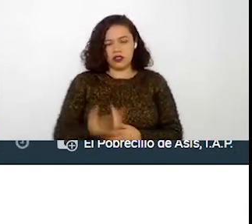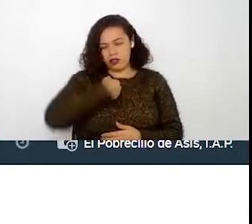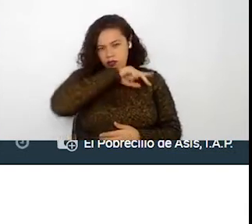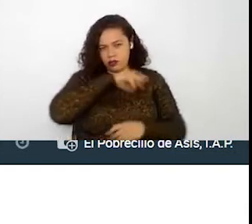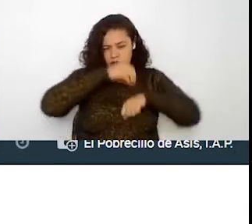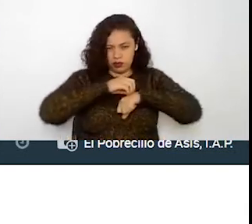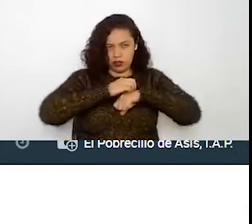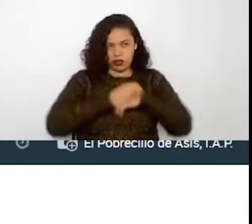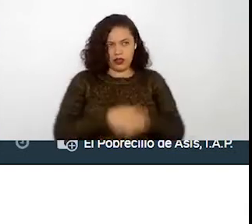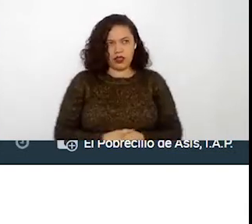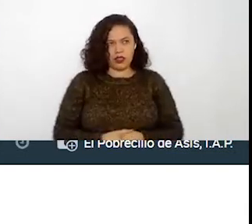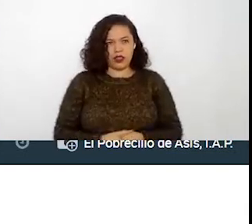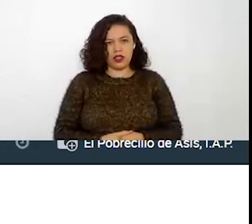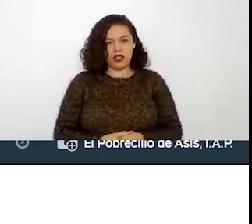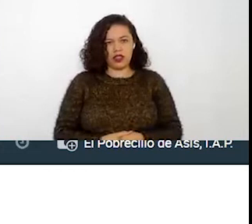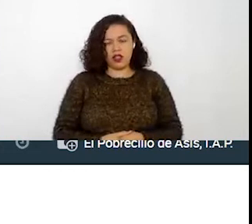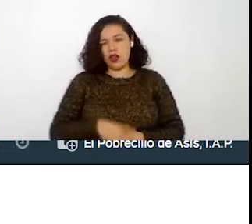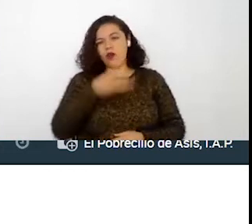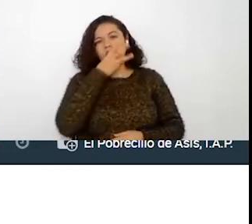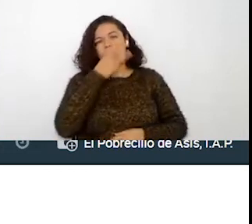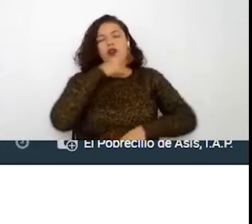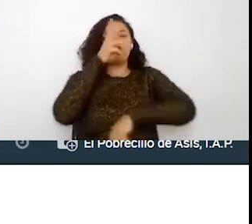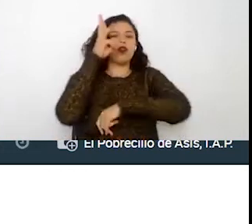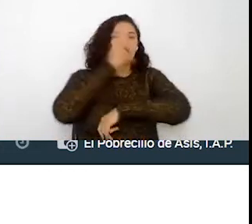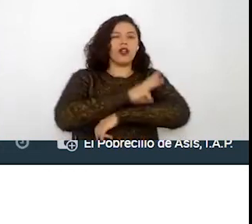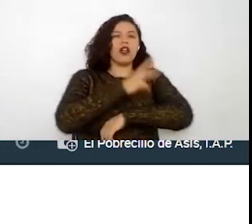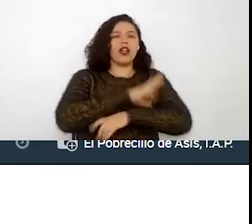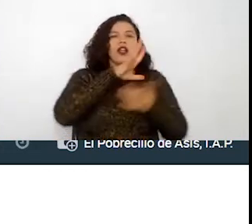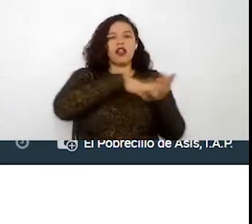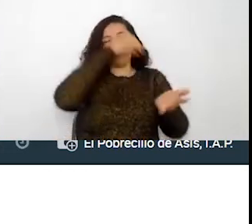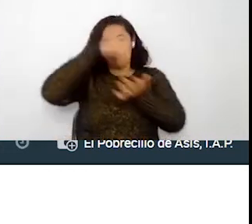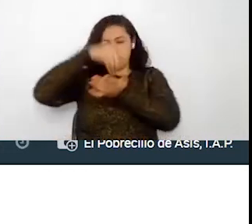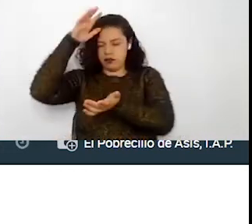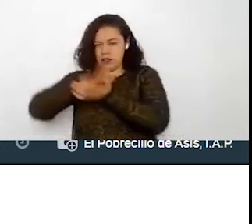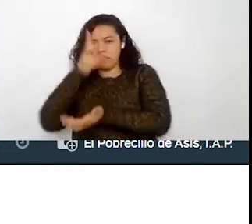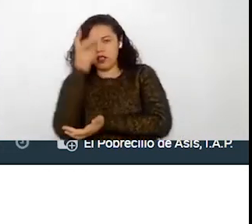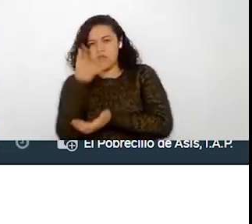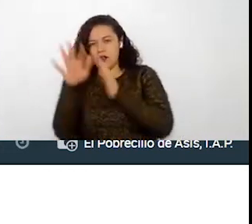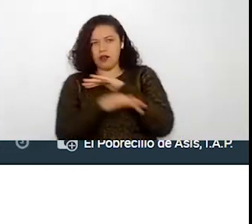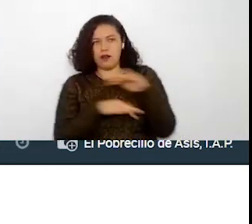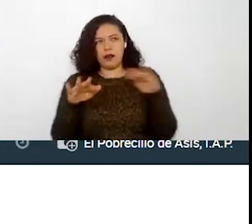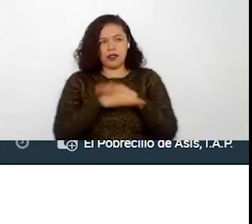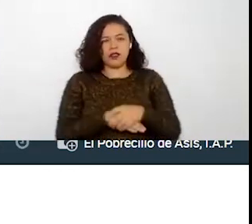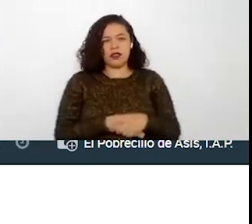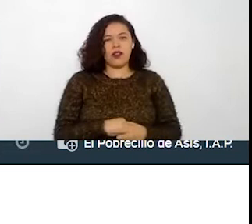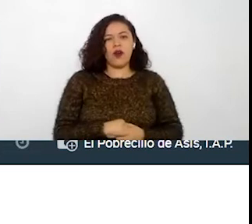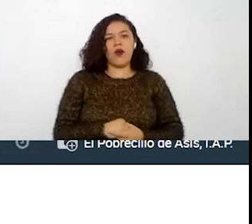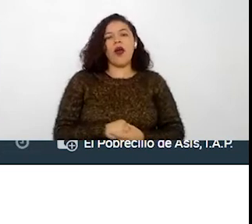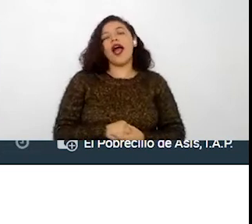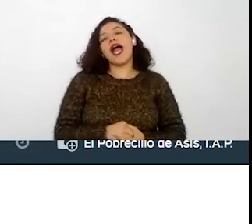sacamos y pegamos nuestra hojita de Word que es básica para nosotros y tenemos